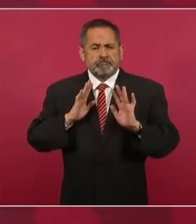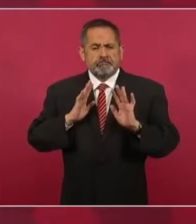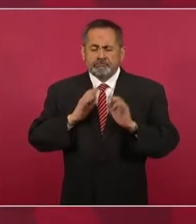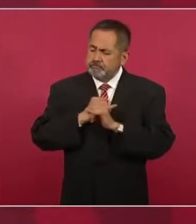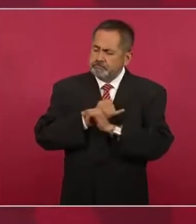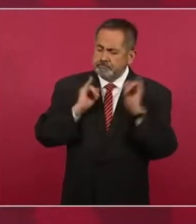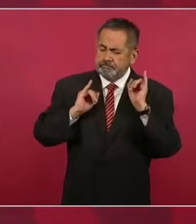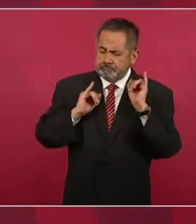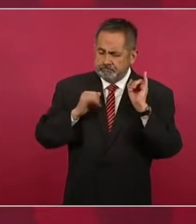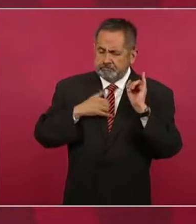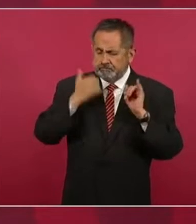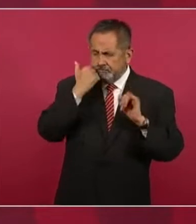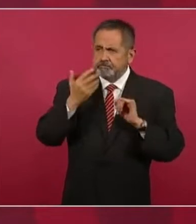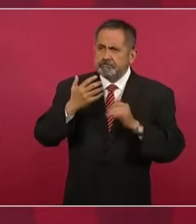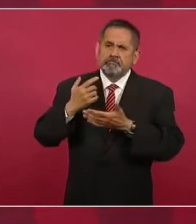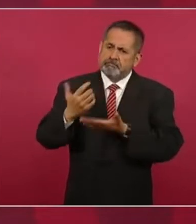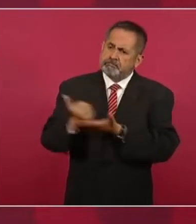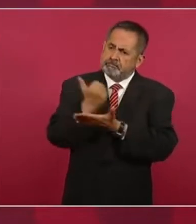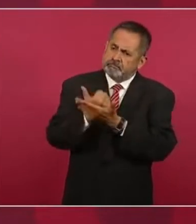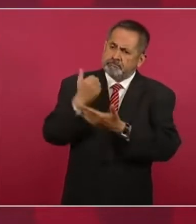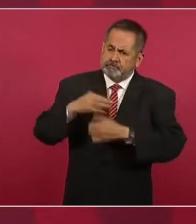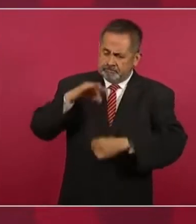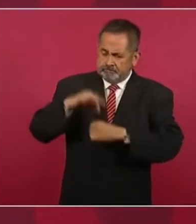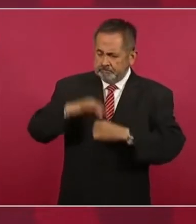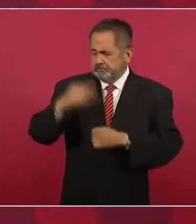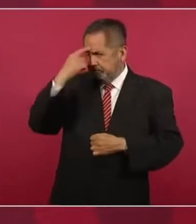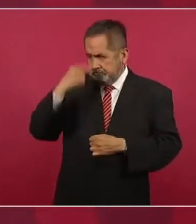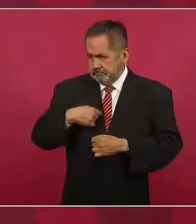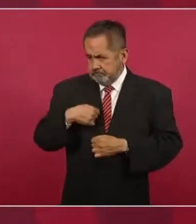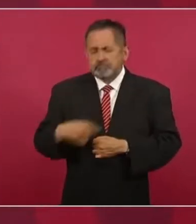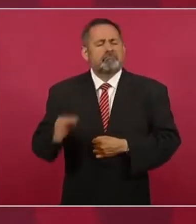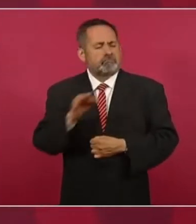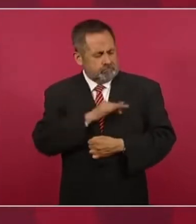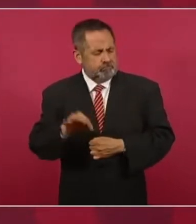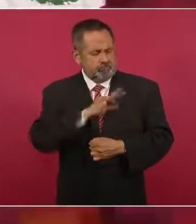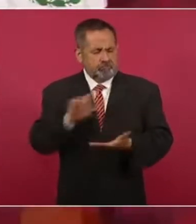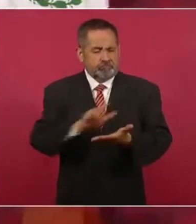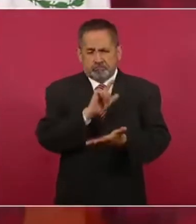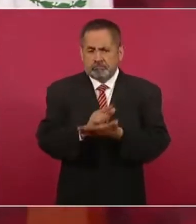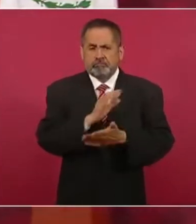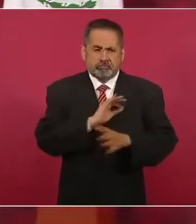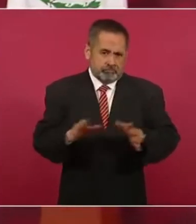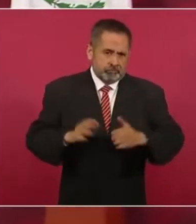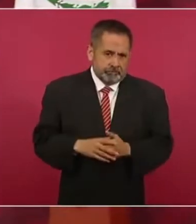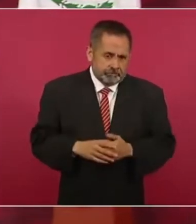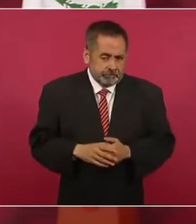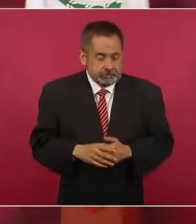manera independiente. Es legal. y